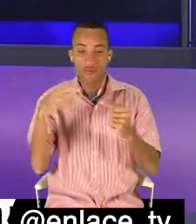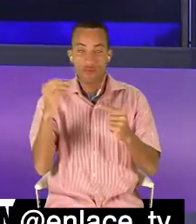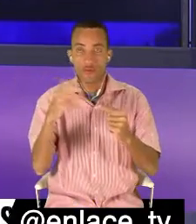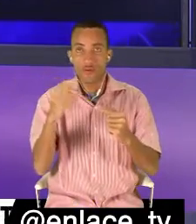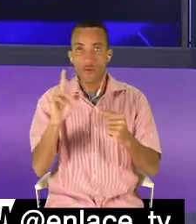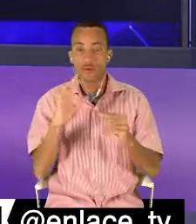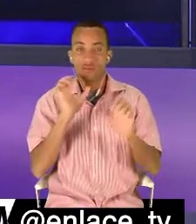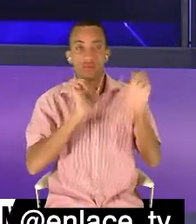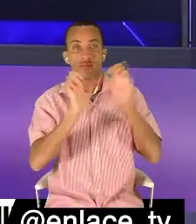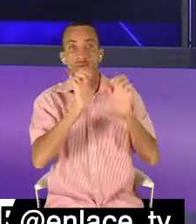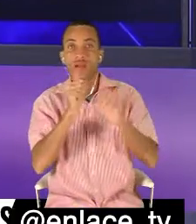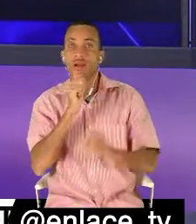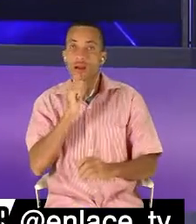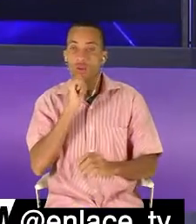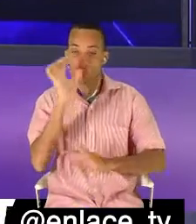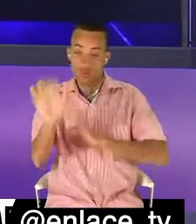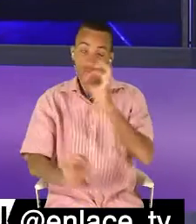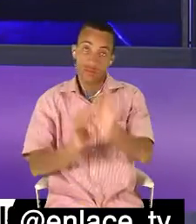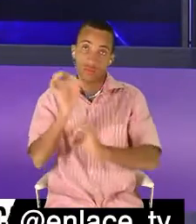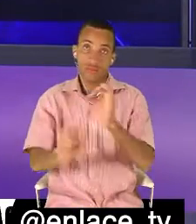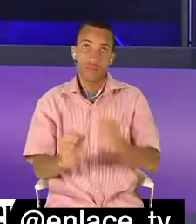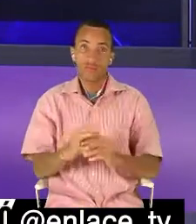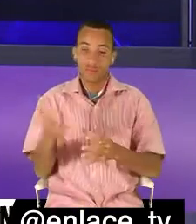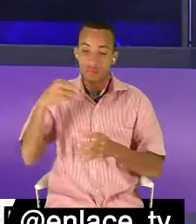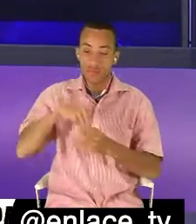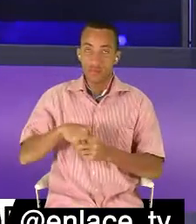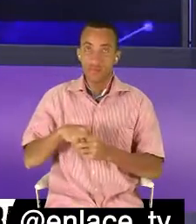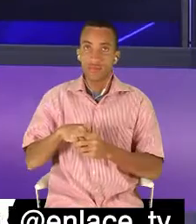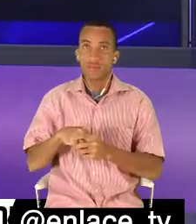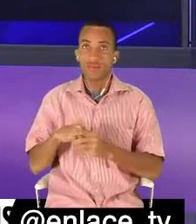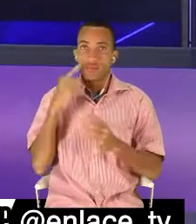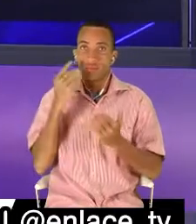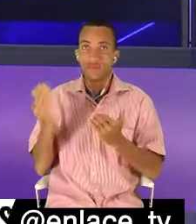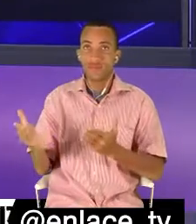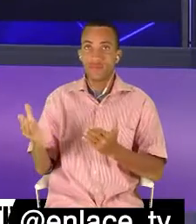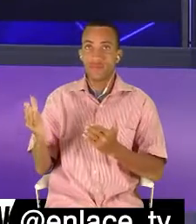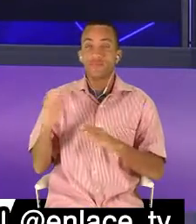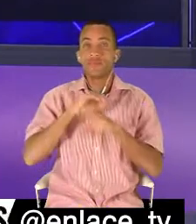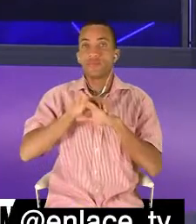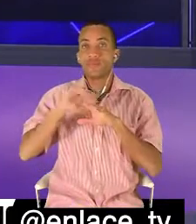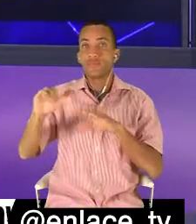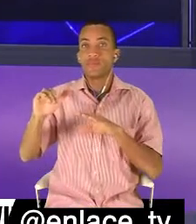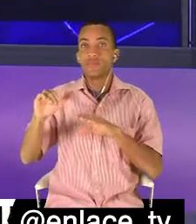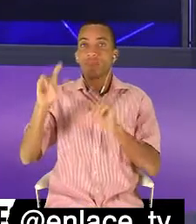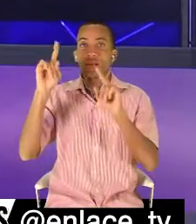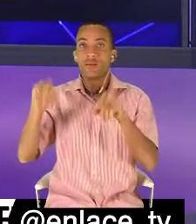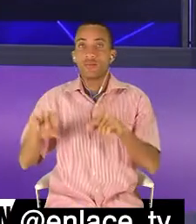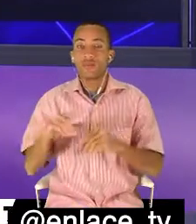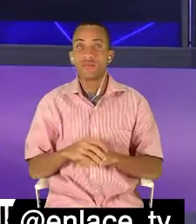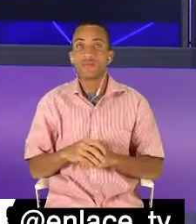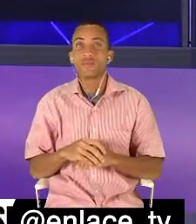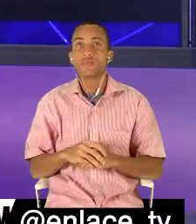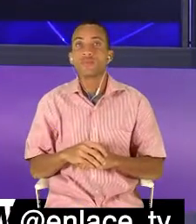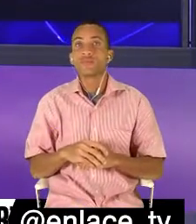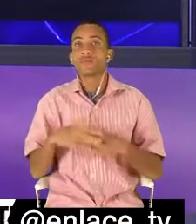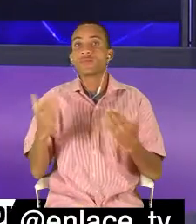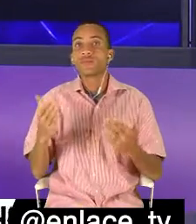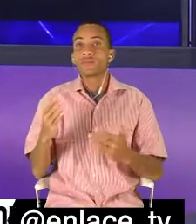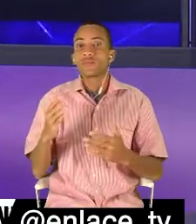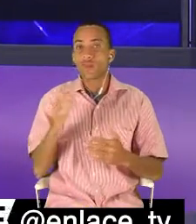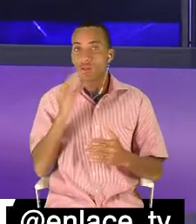puerto petrolero. Y a esta hora nos acompaña en el set de Enlace Noticias un invitado, uno de los ponentes que estará precisamente en esta actividad. Se trata del